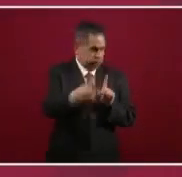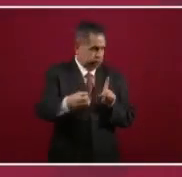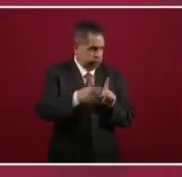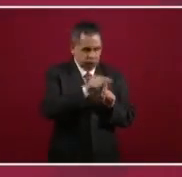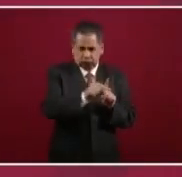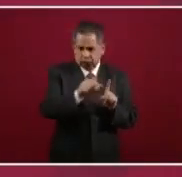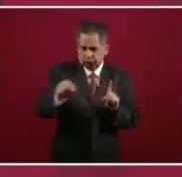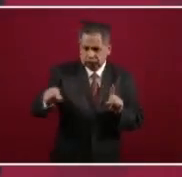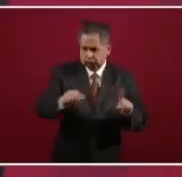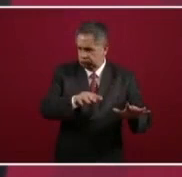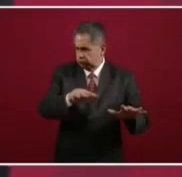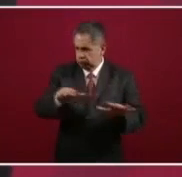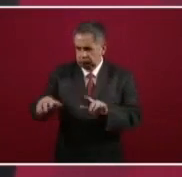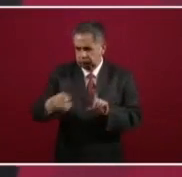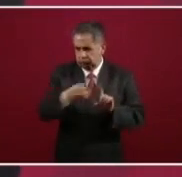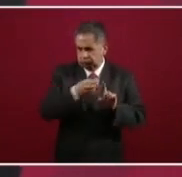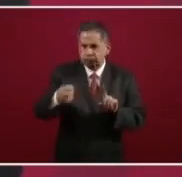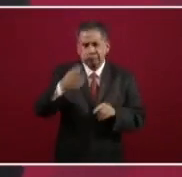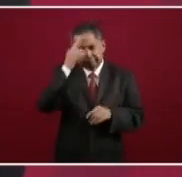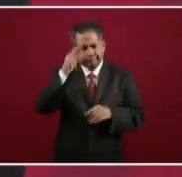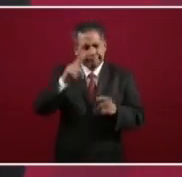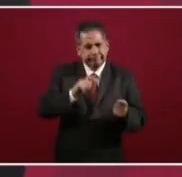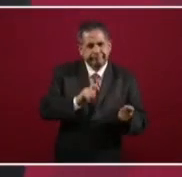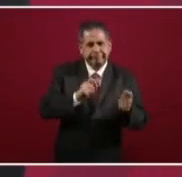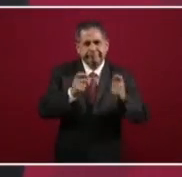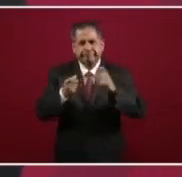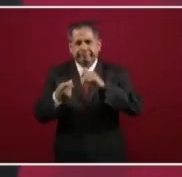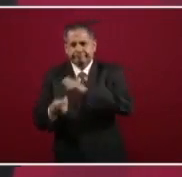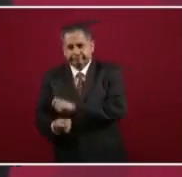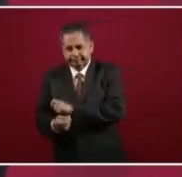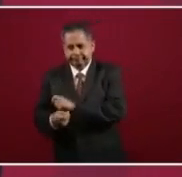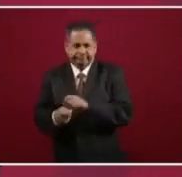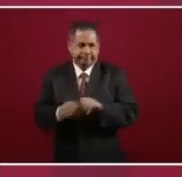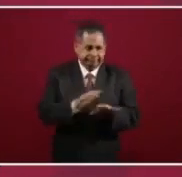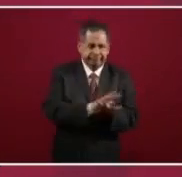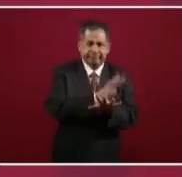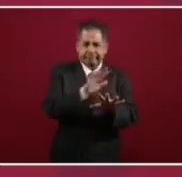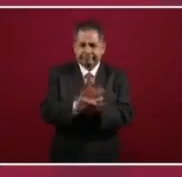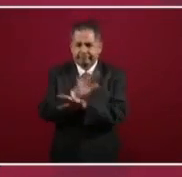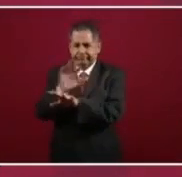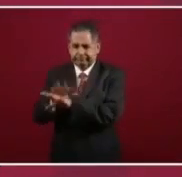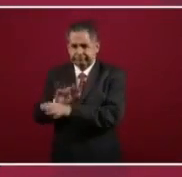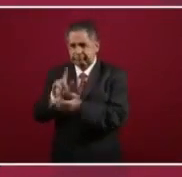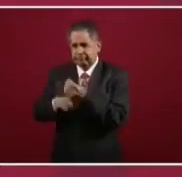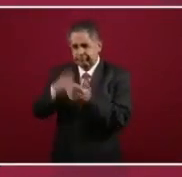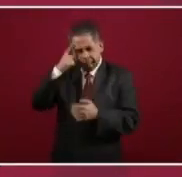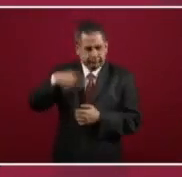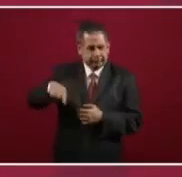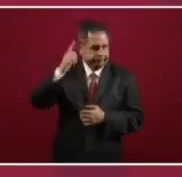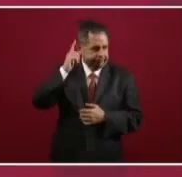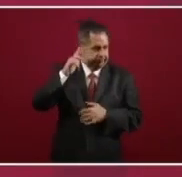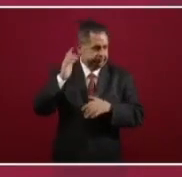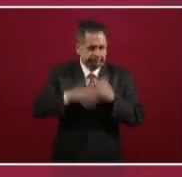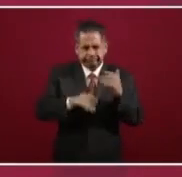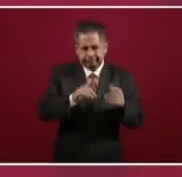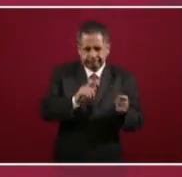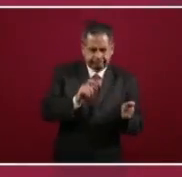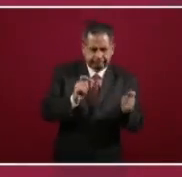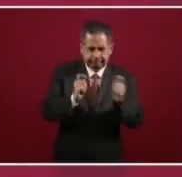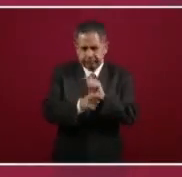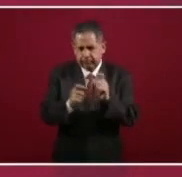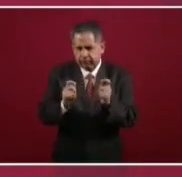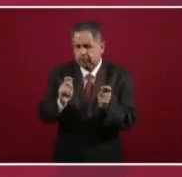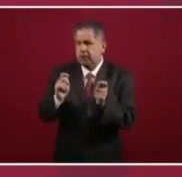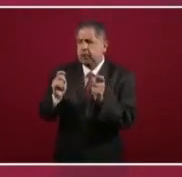hablaba yo de la transición del tiempo que espero nos lleve al llevar a